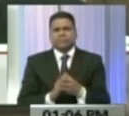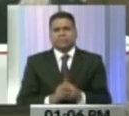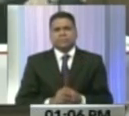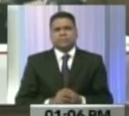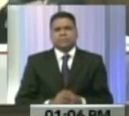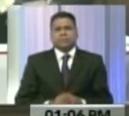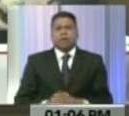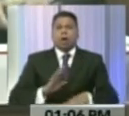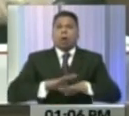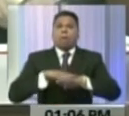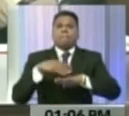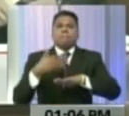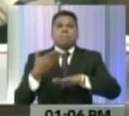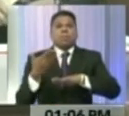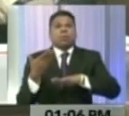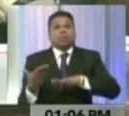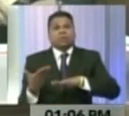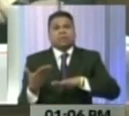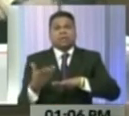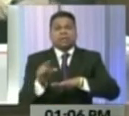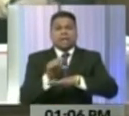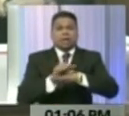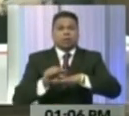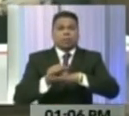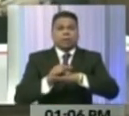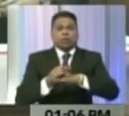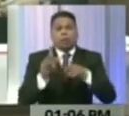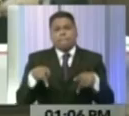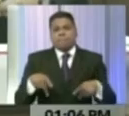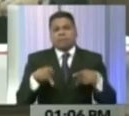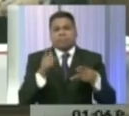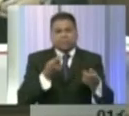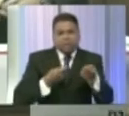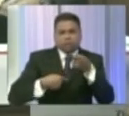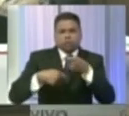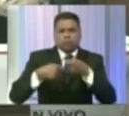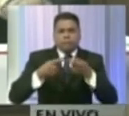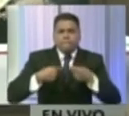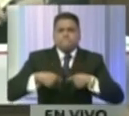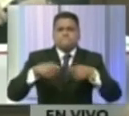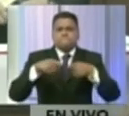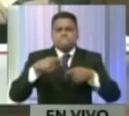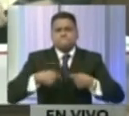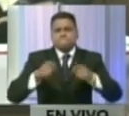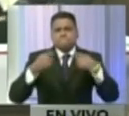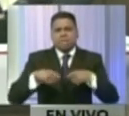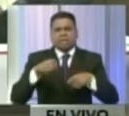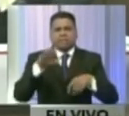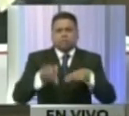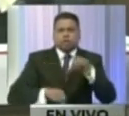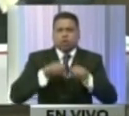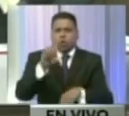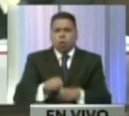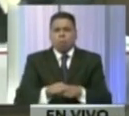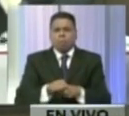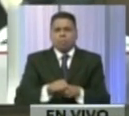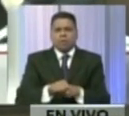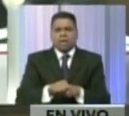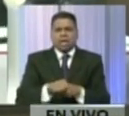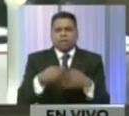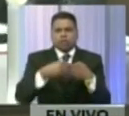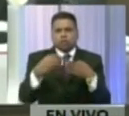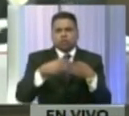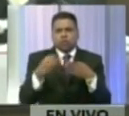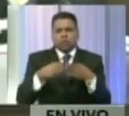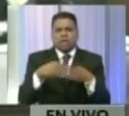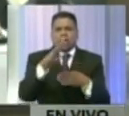¿Por qué el gobierno no permite la compra y venta de dólares entre privados supervisados por el BCB? Yo soy el